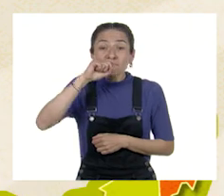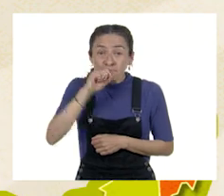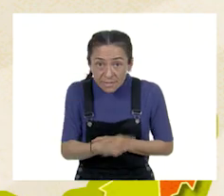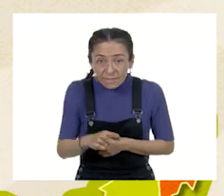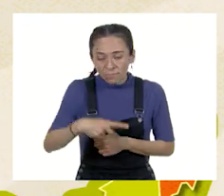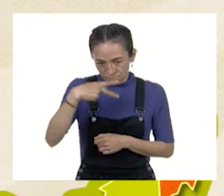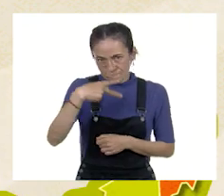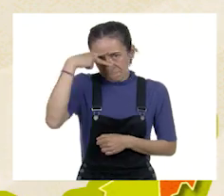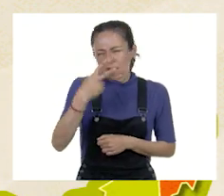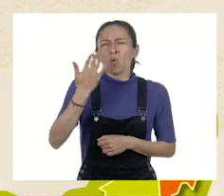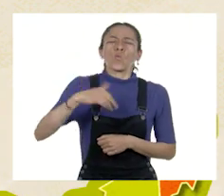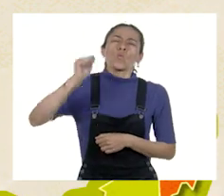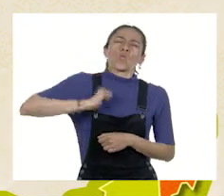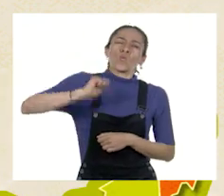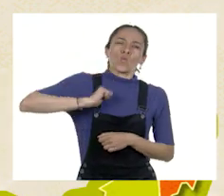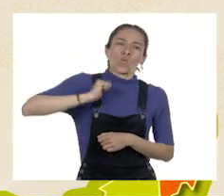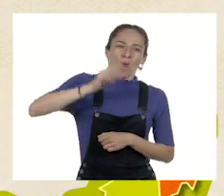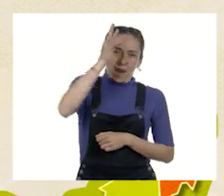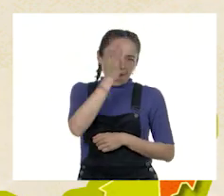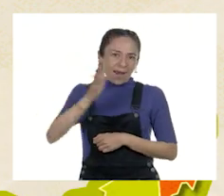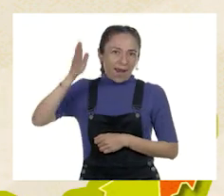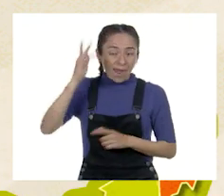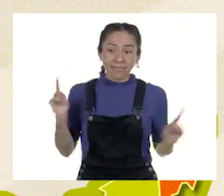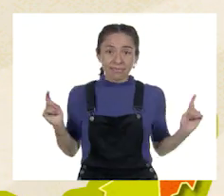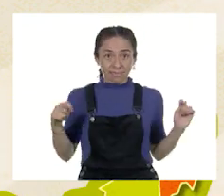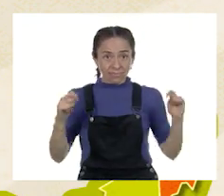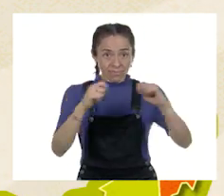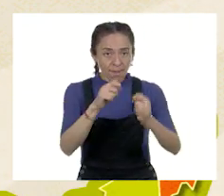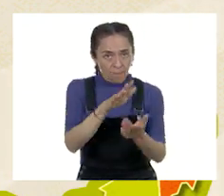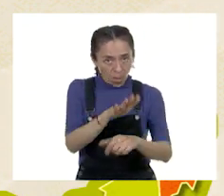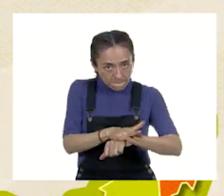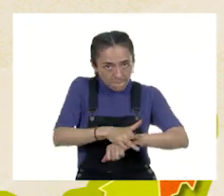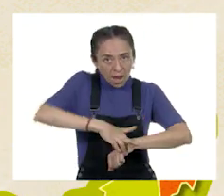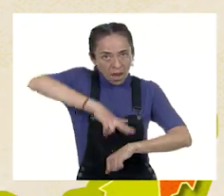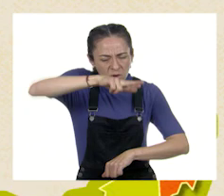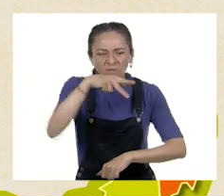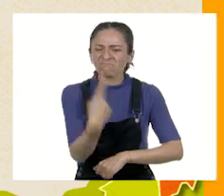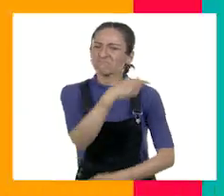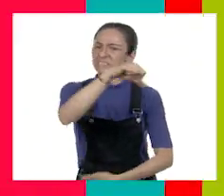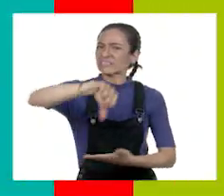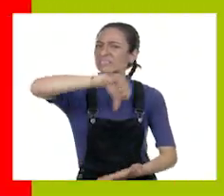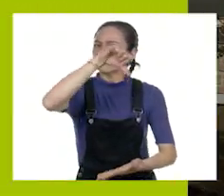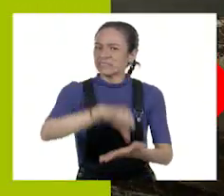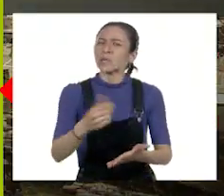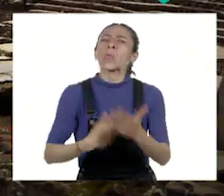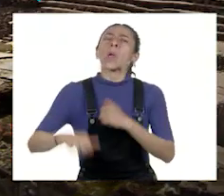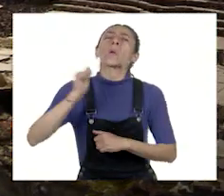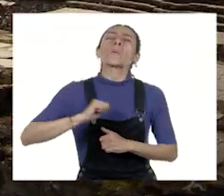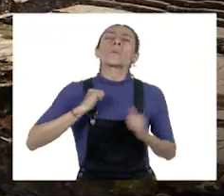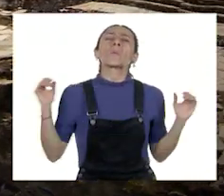prehispánico el Templo Mayor representaba el centro político de la antigua Tenochtitlán.